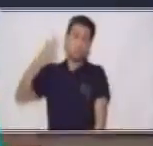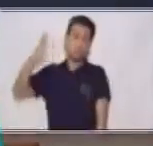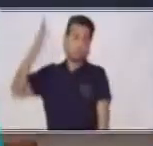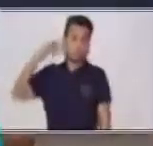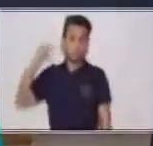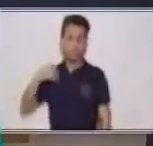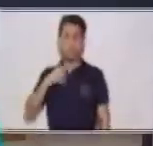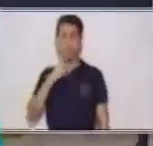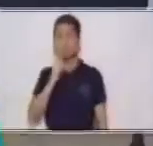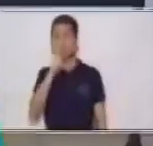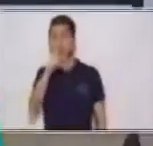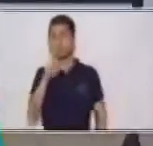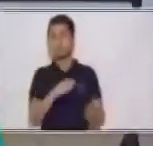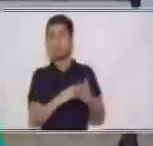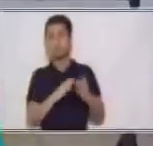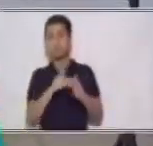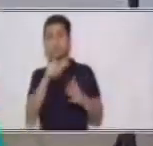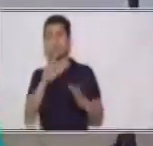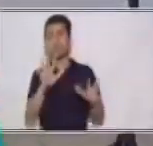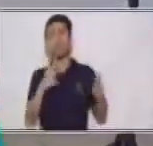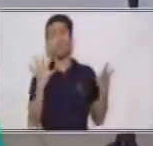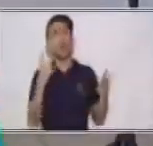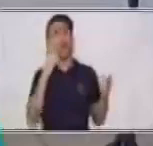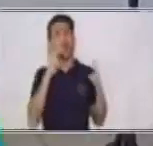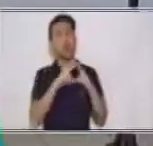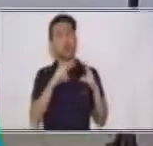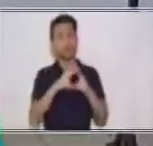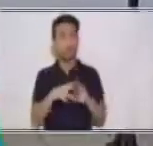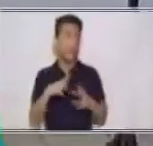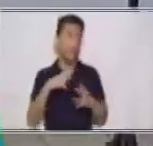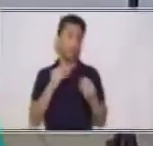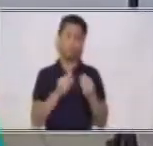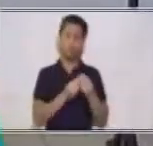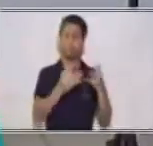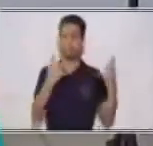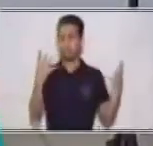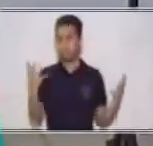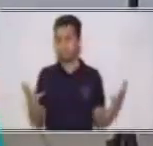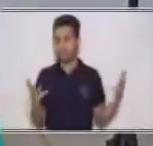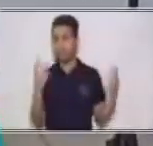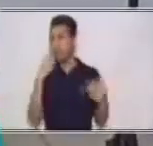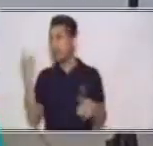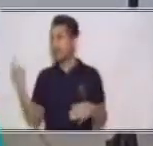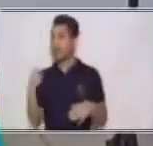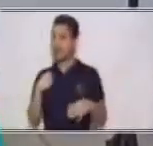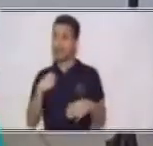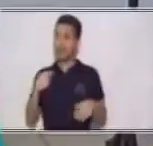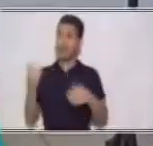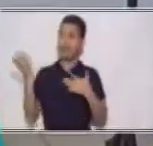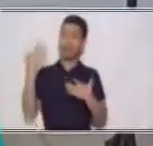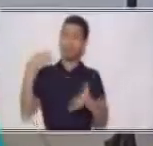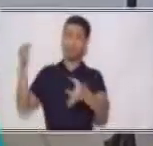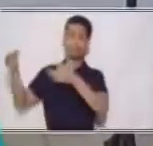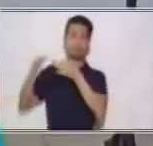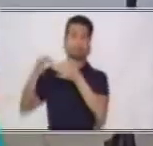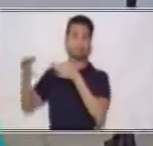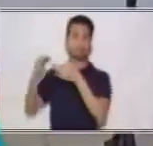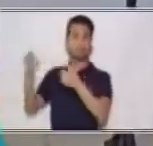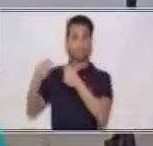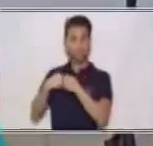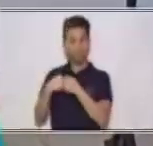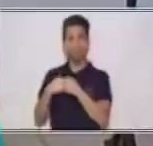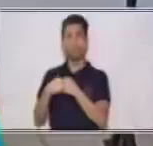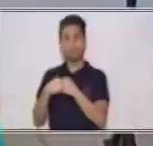les pregunto en casa, ¿cuáles conocen ustedes? Porque existen muchos. Posiblemente estas son las versiones que a mí me han contado porque me las